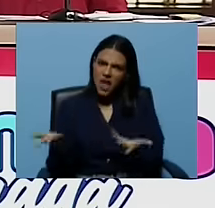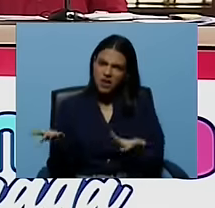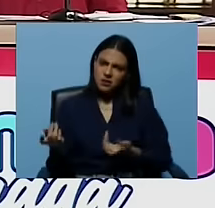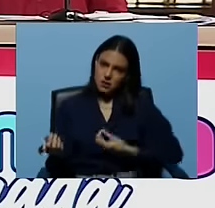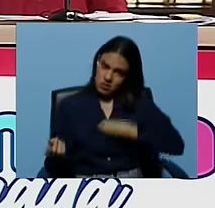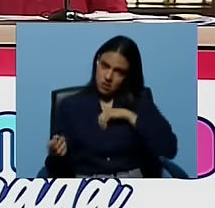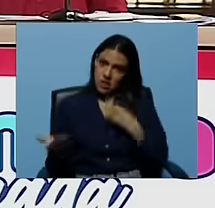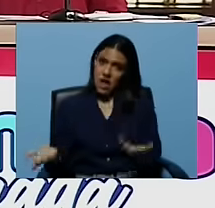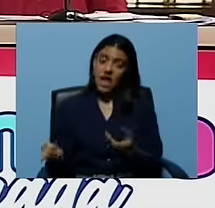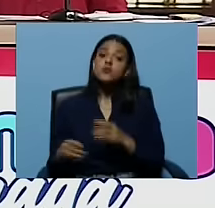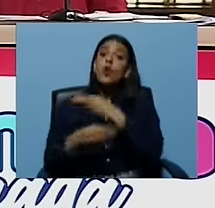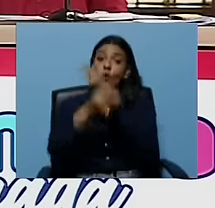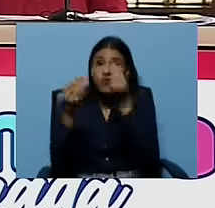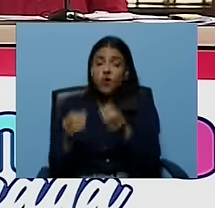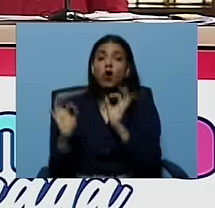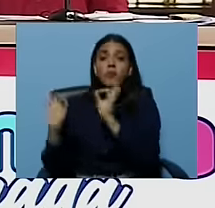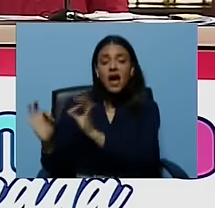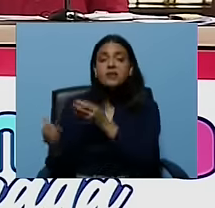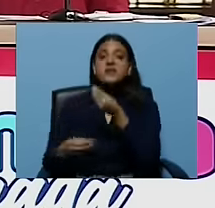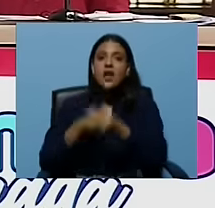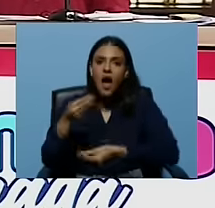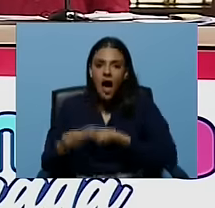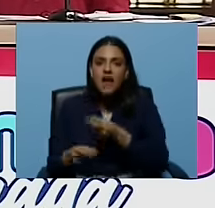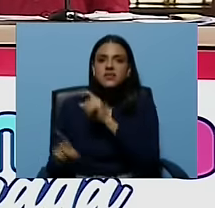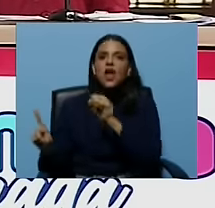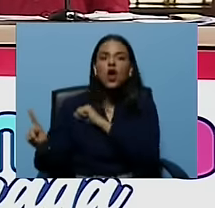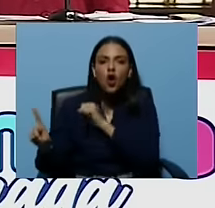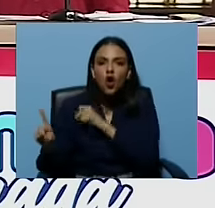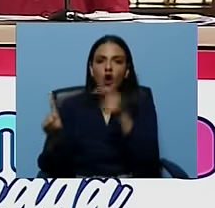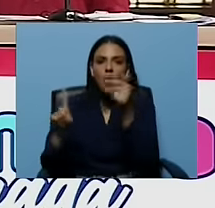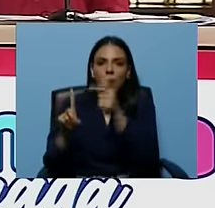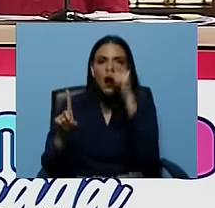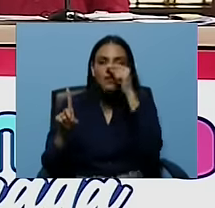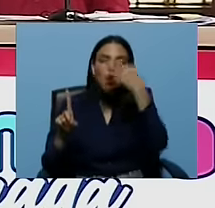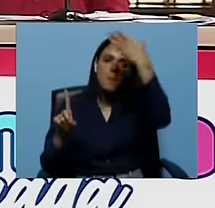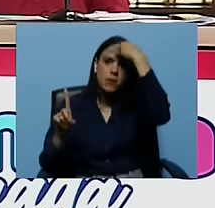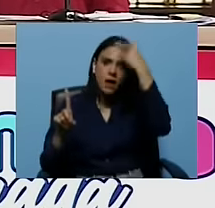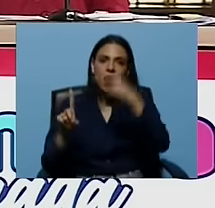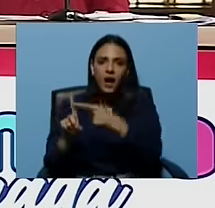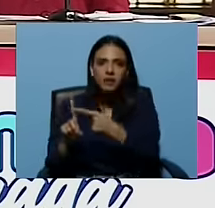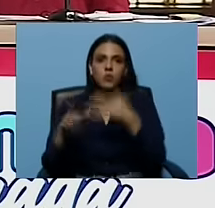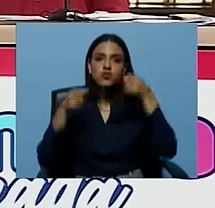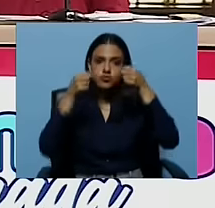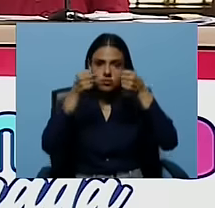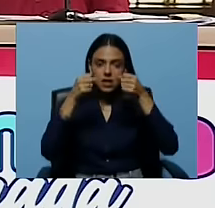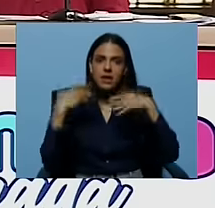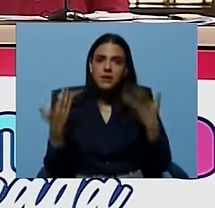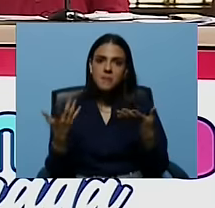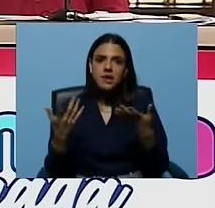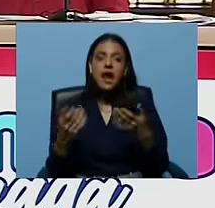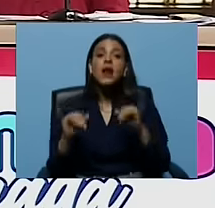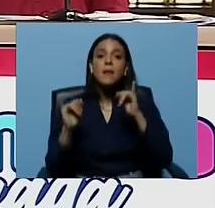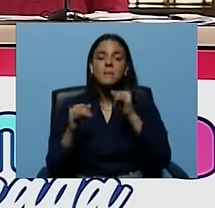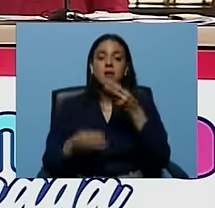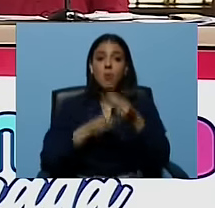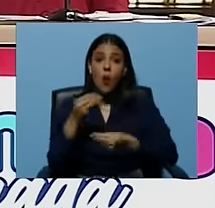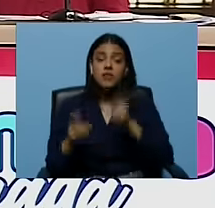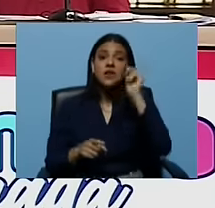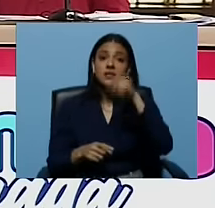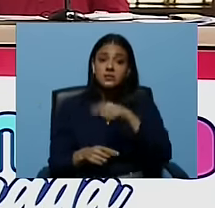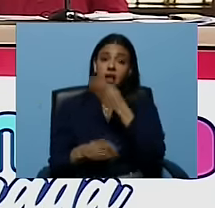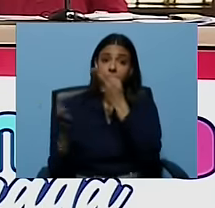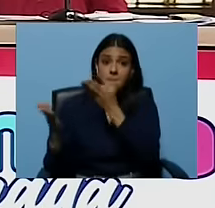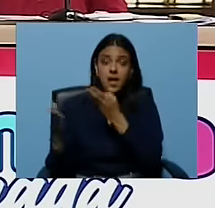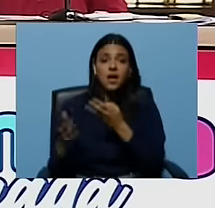Eso es lo que está haciendo este señor cobarde, criminal en El Salvador, que